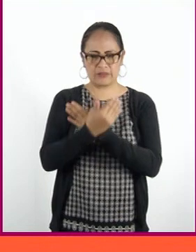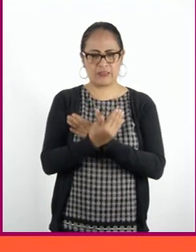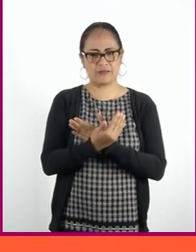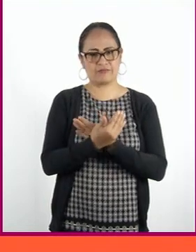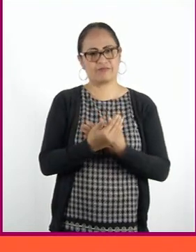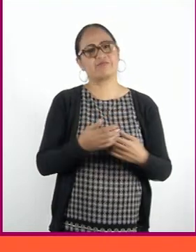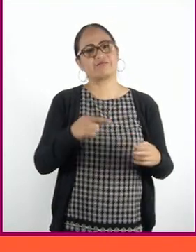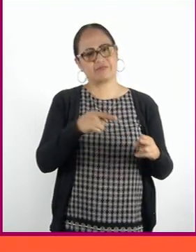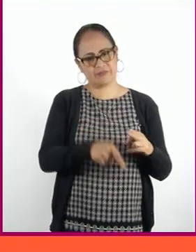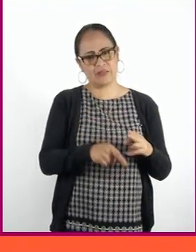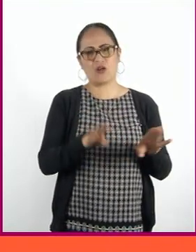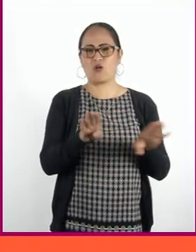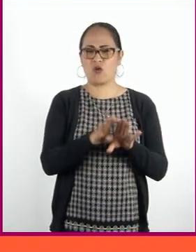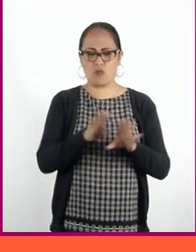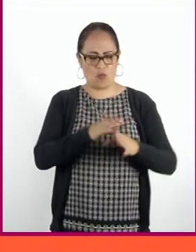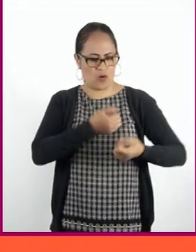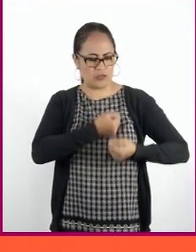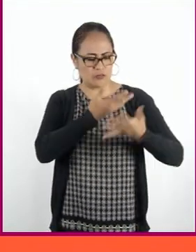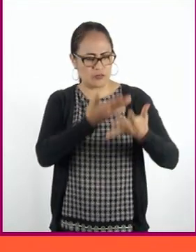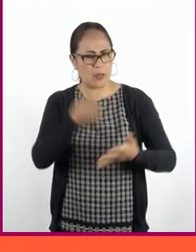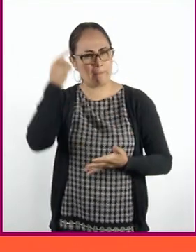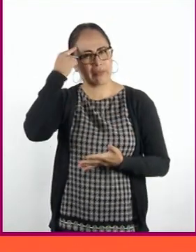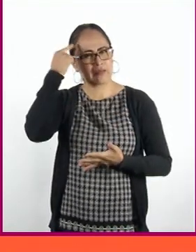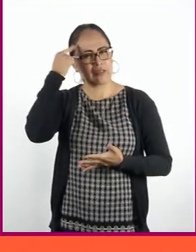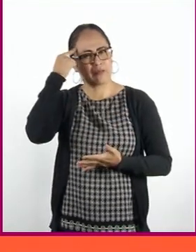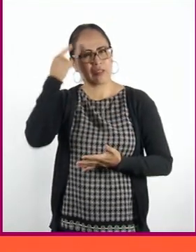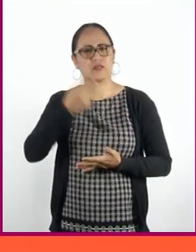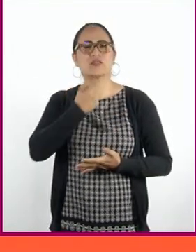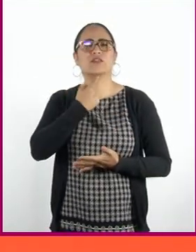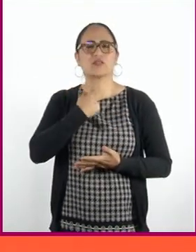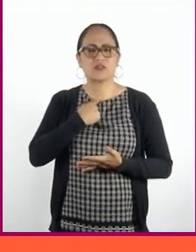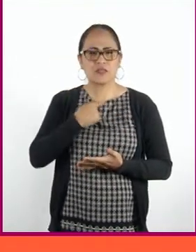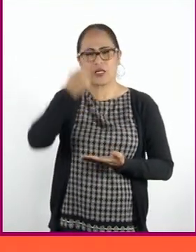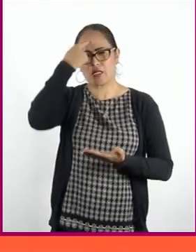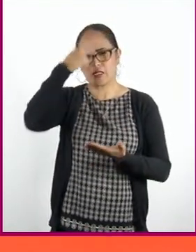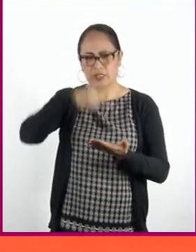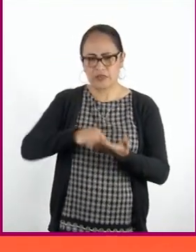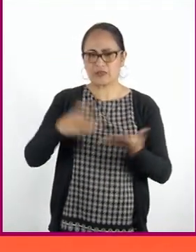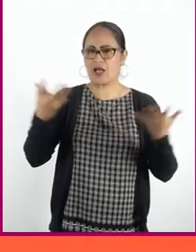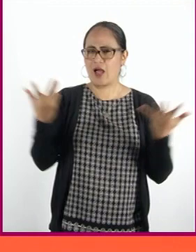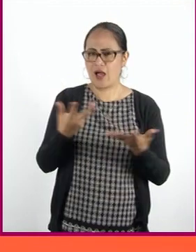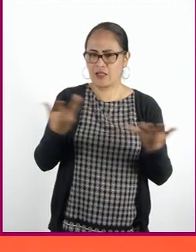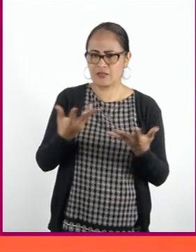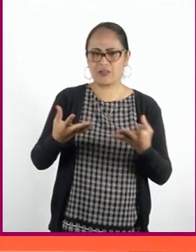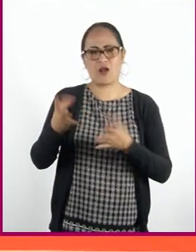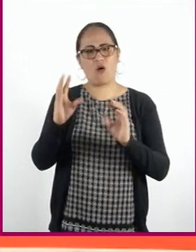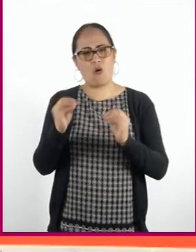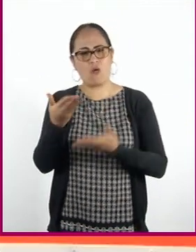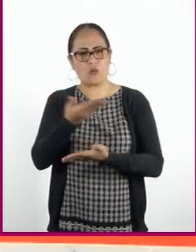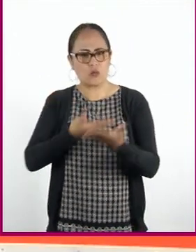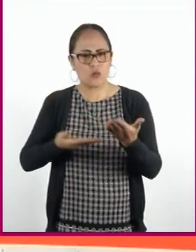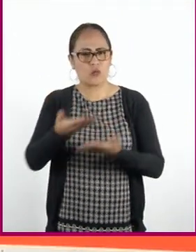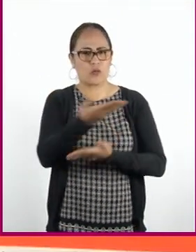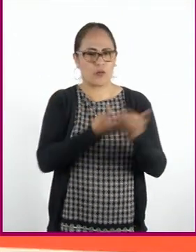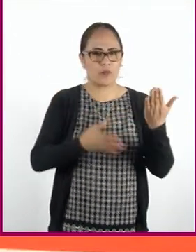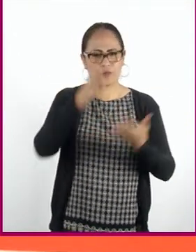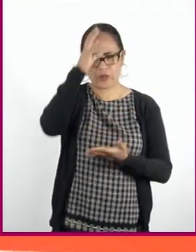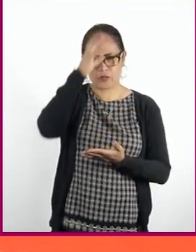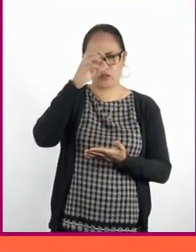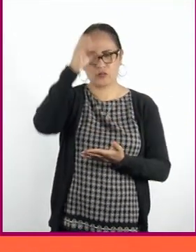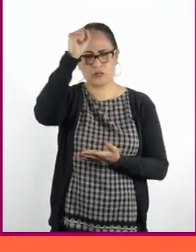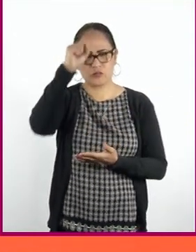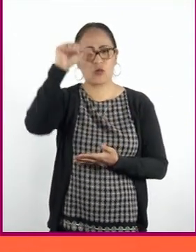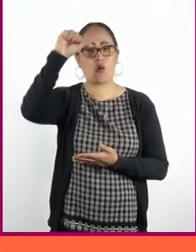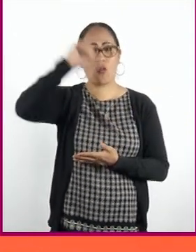expresa a través de pensamientos, deseos, creencias, conductas y relaciones. Por ello, el concepto que le